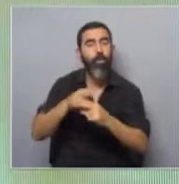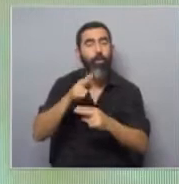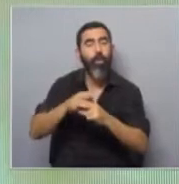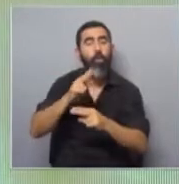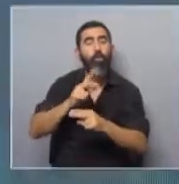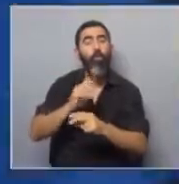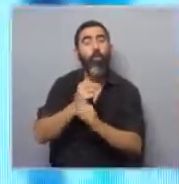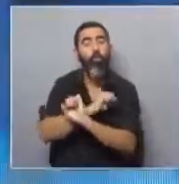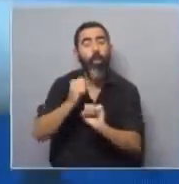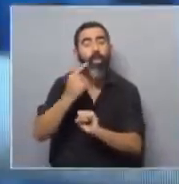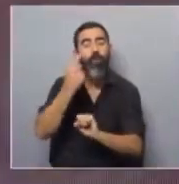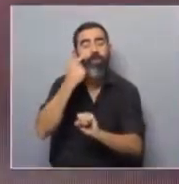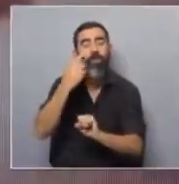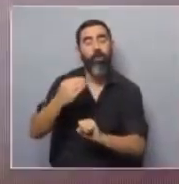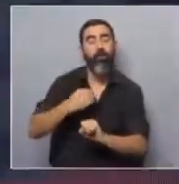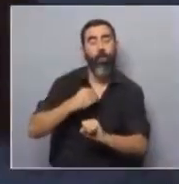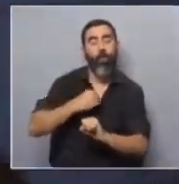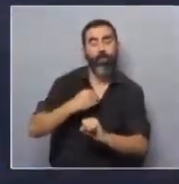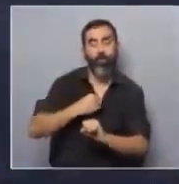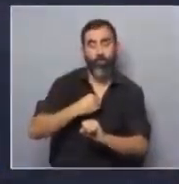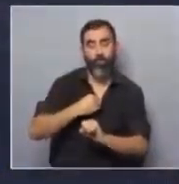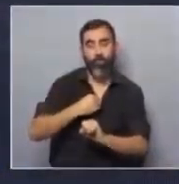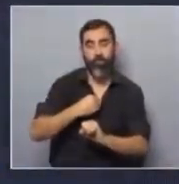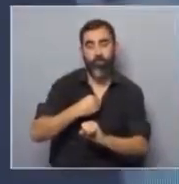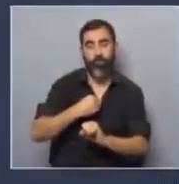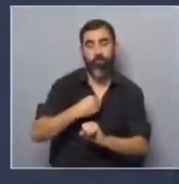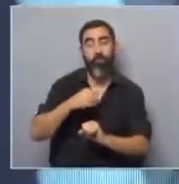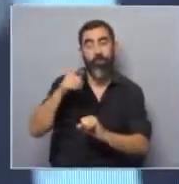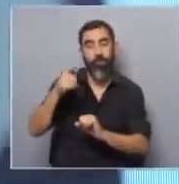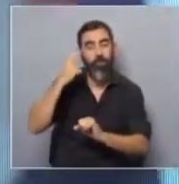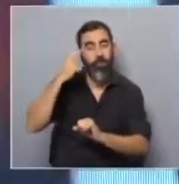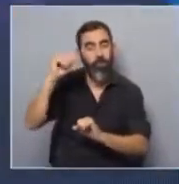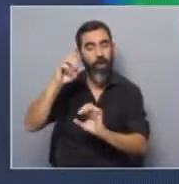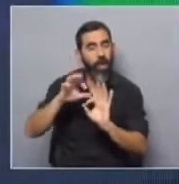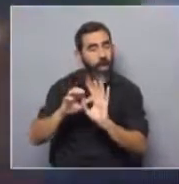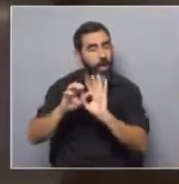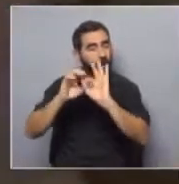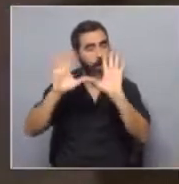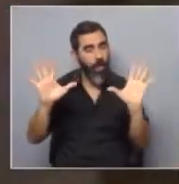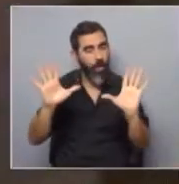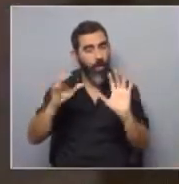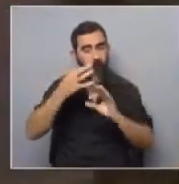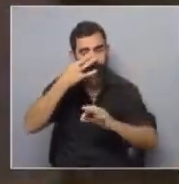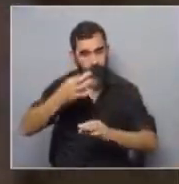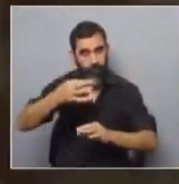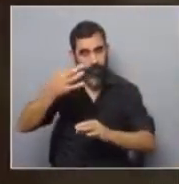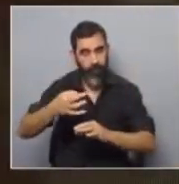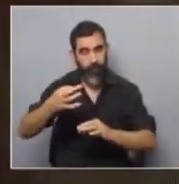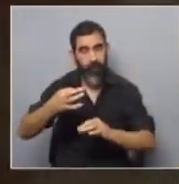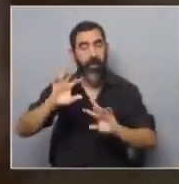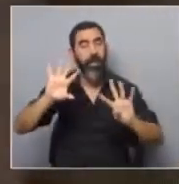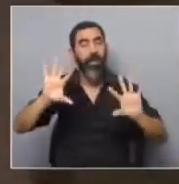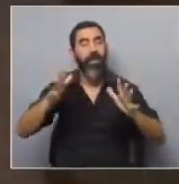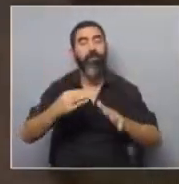poder vivir de la vocación. Y Estable tenía una idea muy clara, muy profunda de lo que era